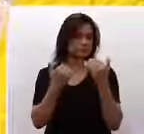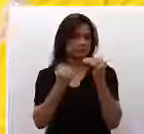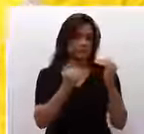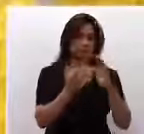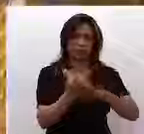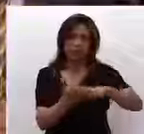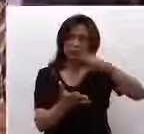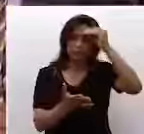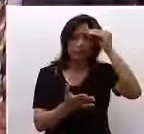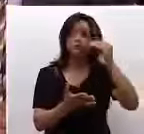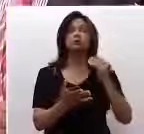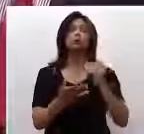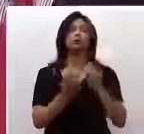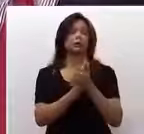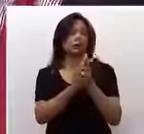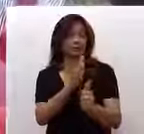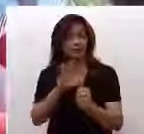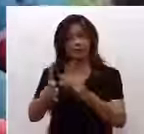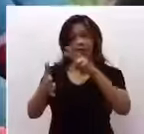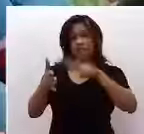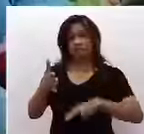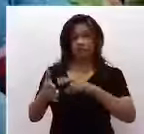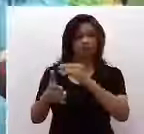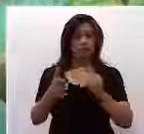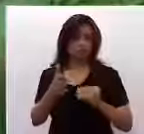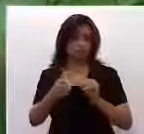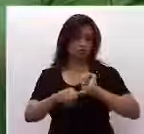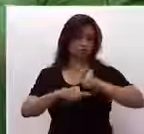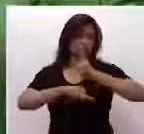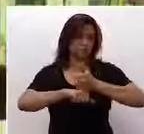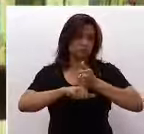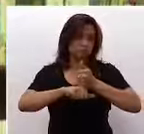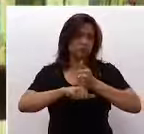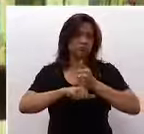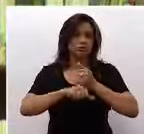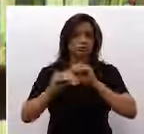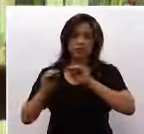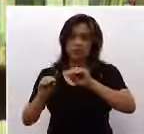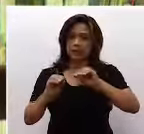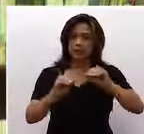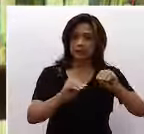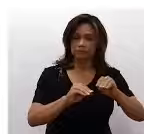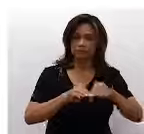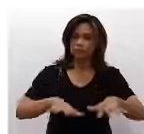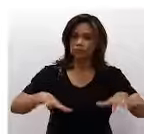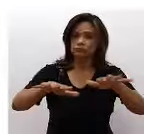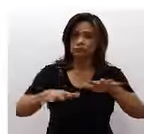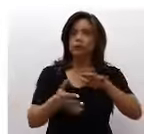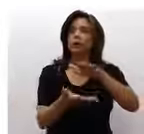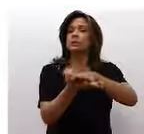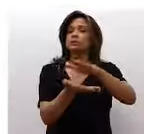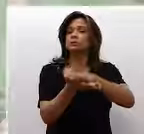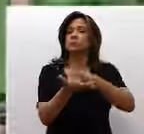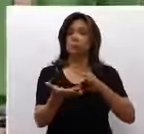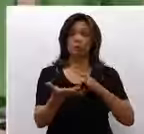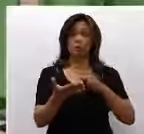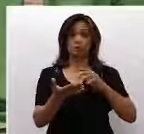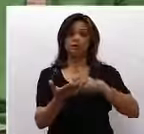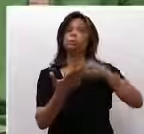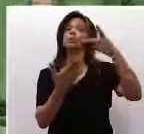el aprendizaje de la competencia lectora y su desarrollo a lo largo de la formación escolar. Esta cruzada